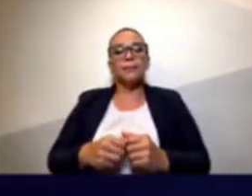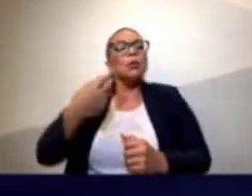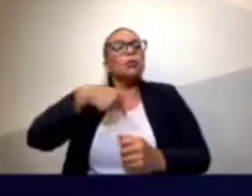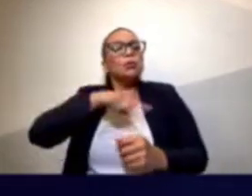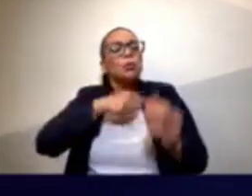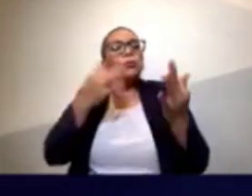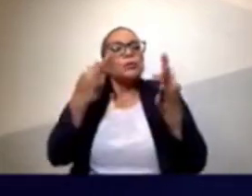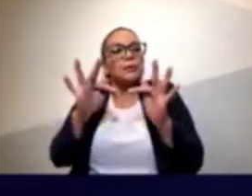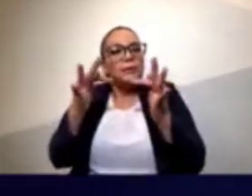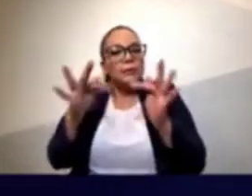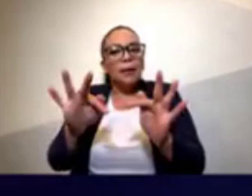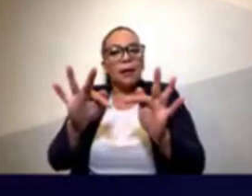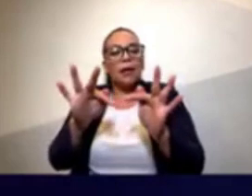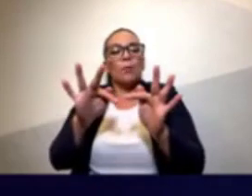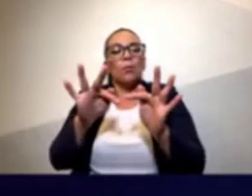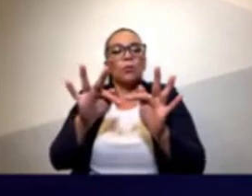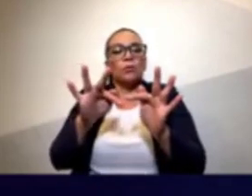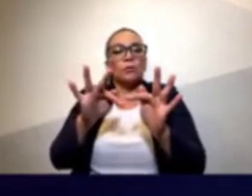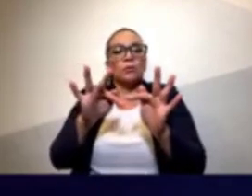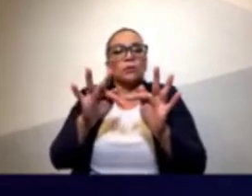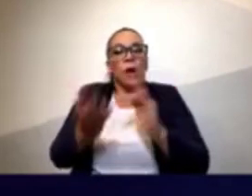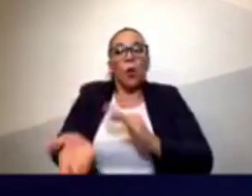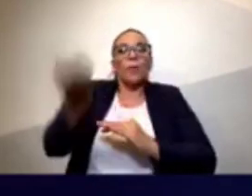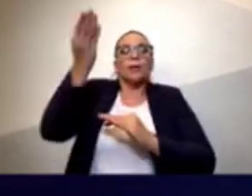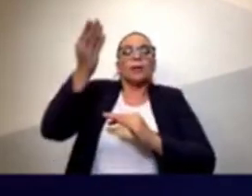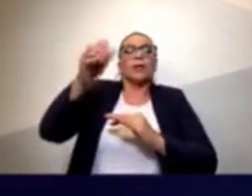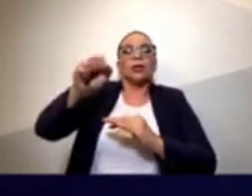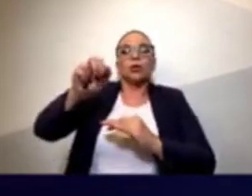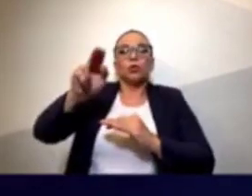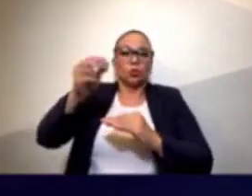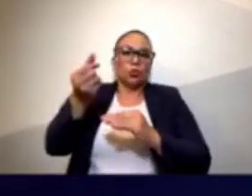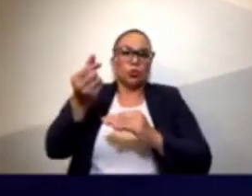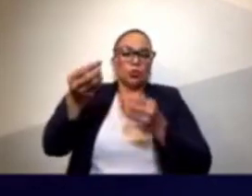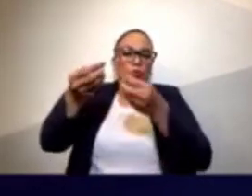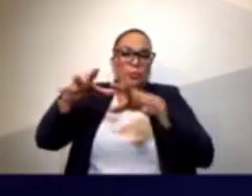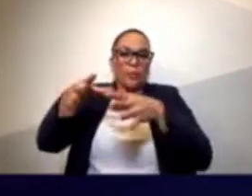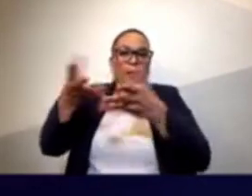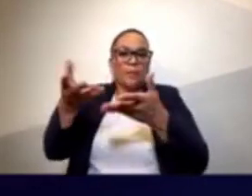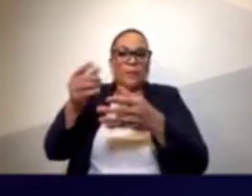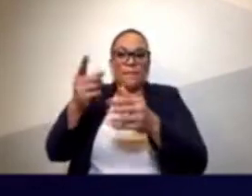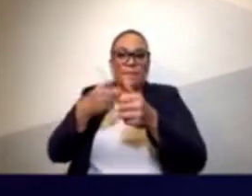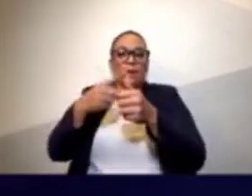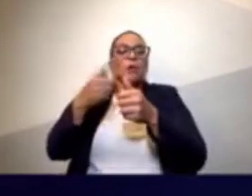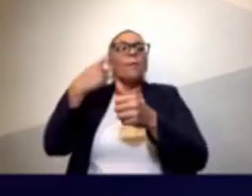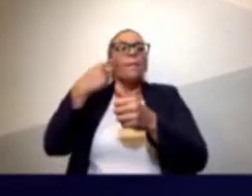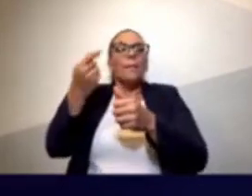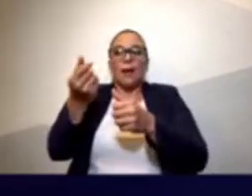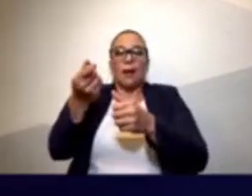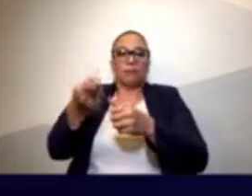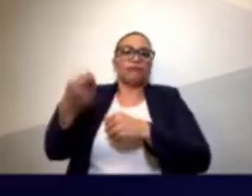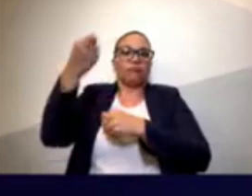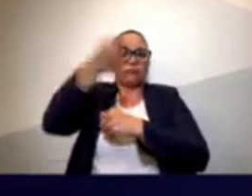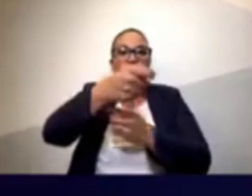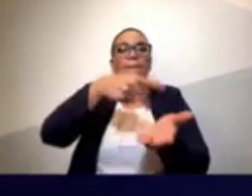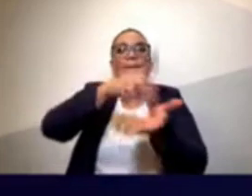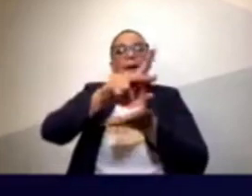tratamos de aumentar el superávit primario para poder abonarle la tarjeta. Bien lo ha dicho el señor